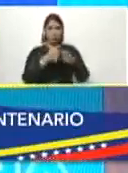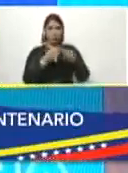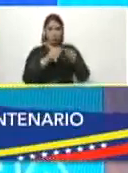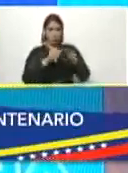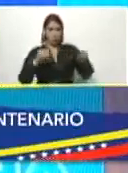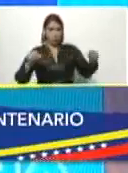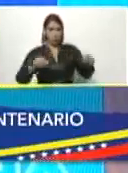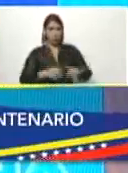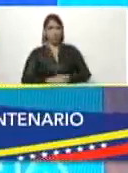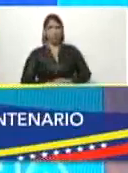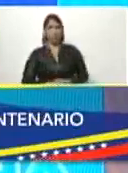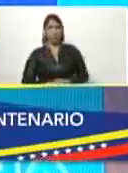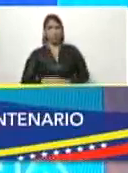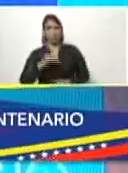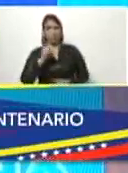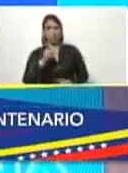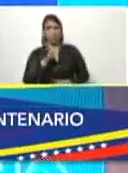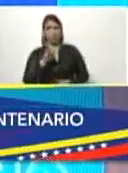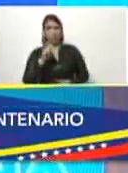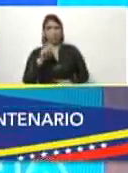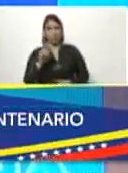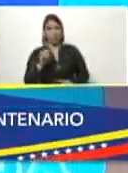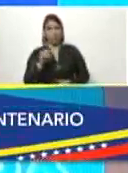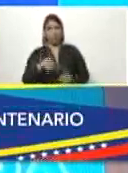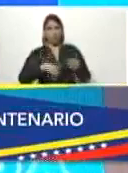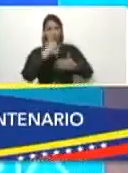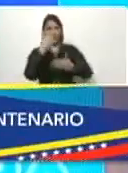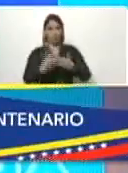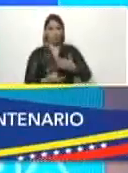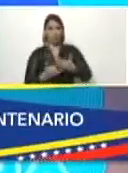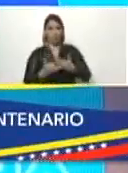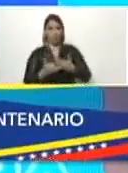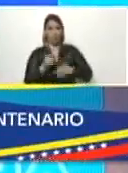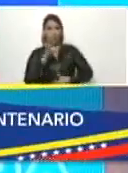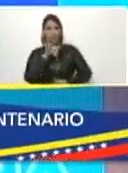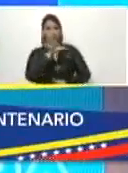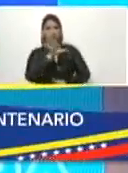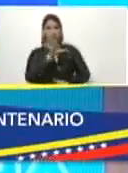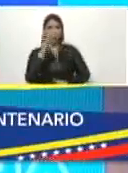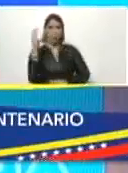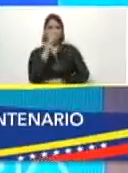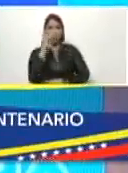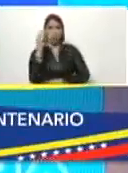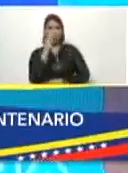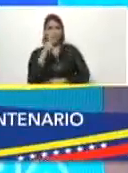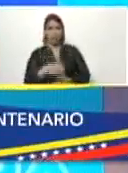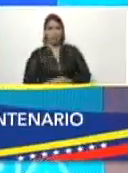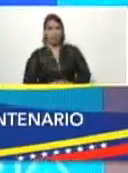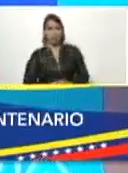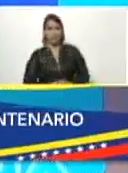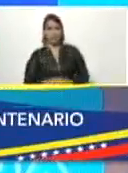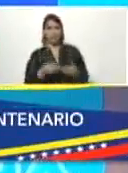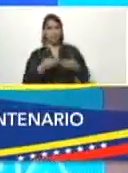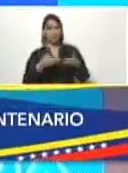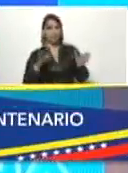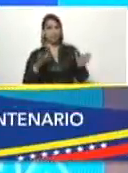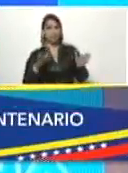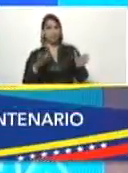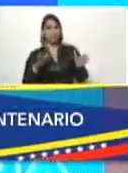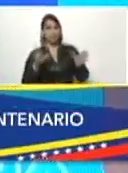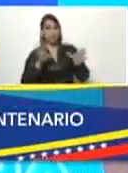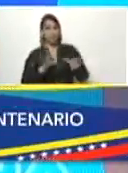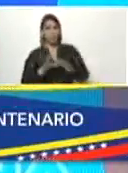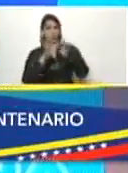territorio de Quito su población al proyecto de la República de Colombia para garantizar la unidad de